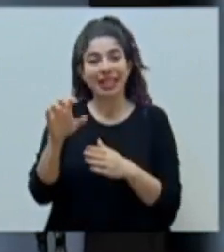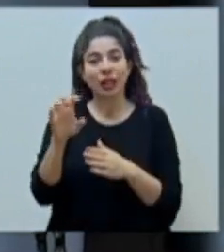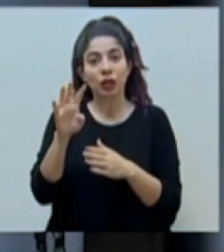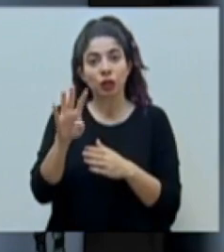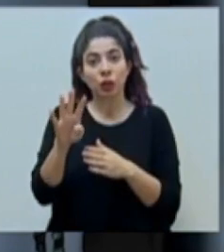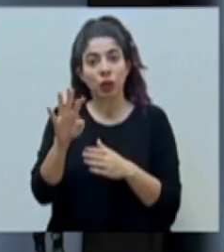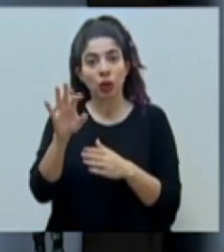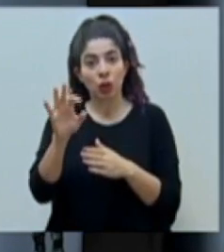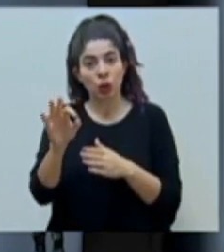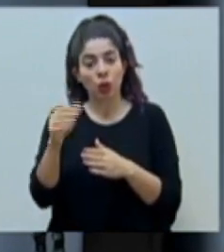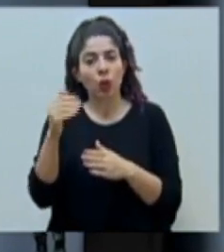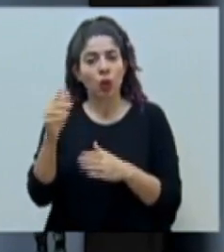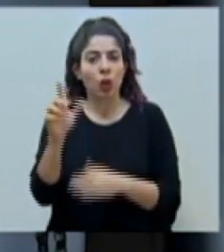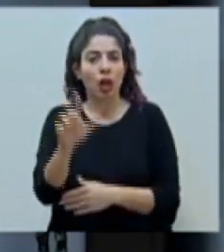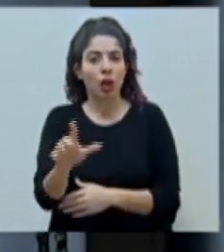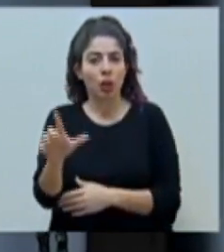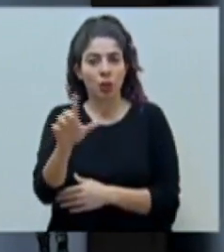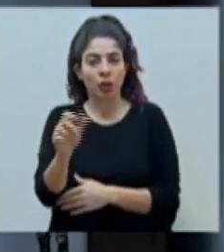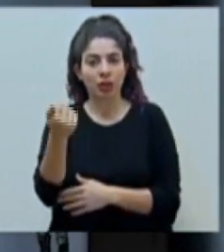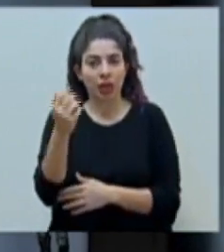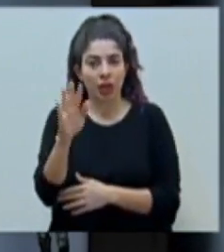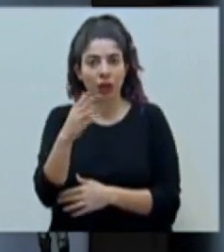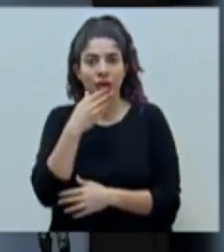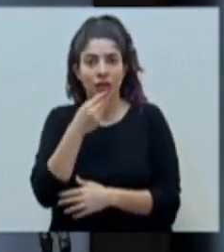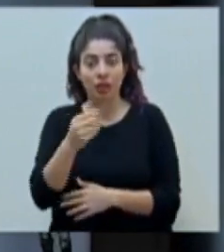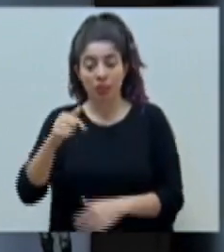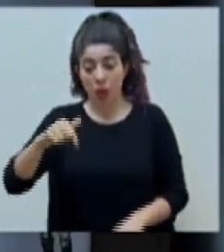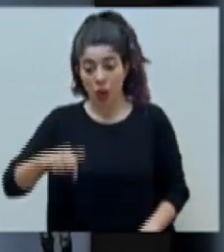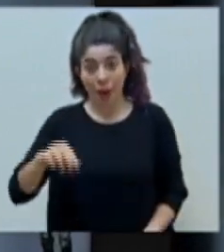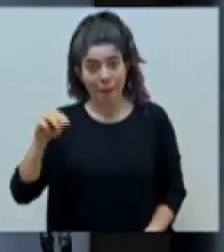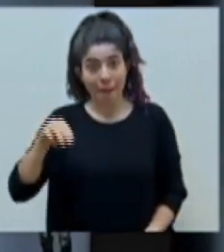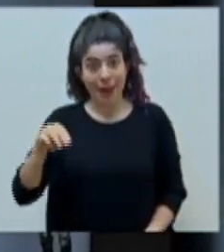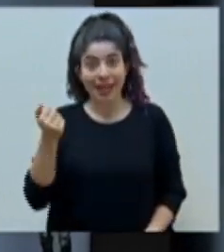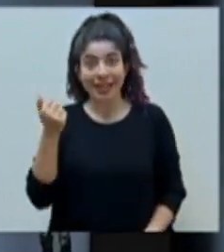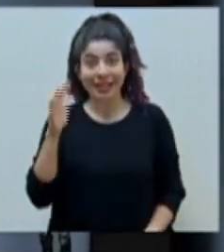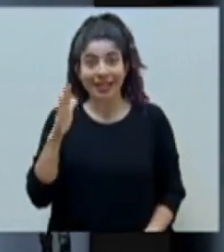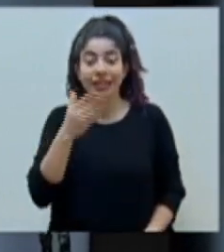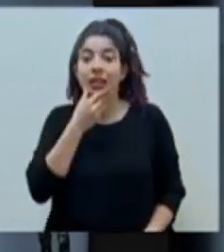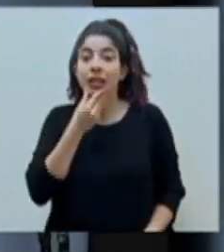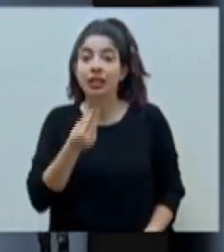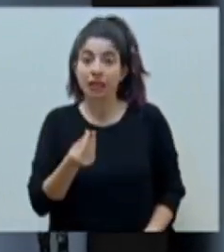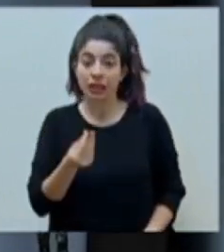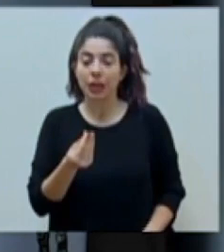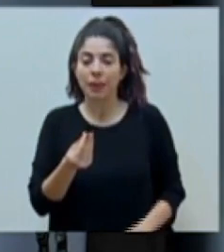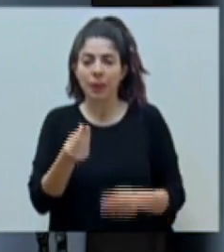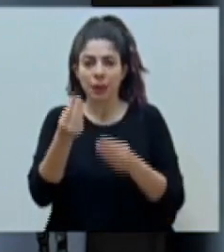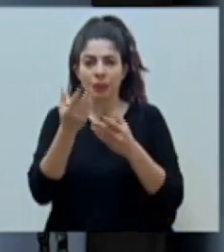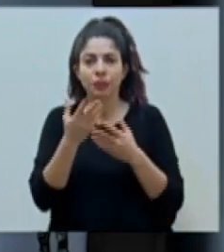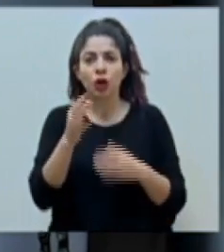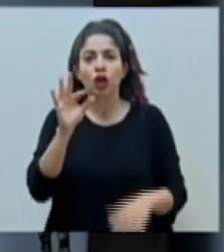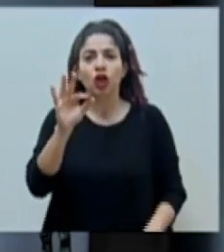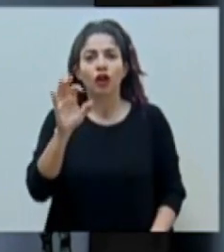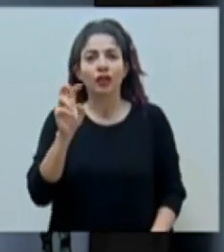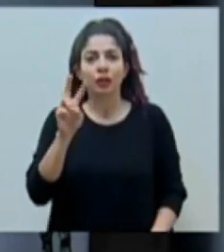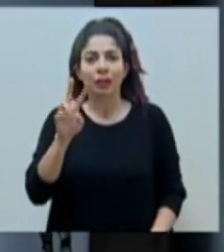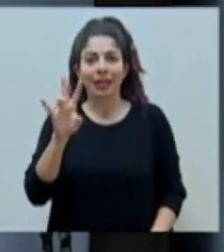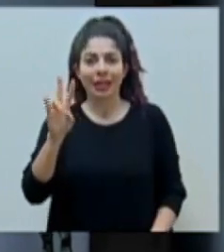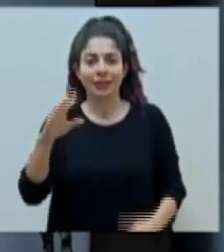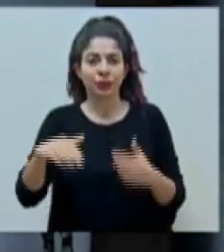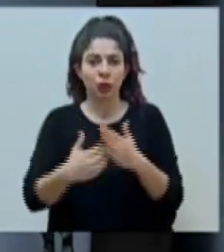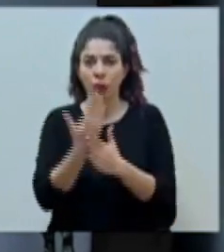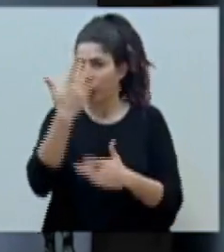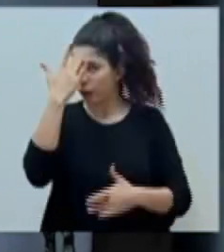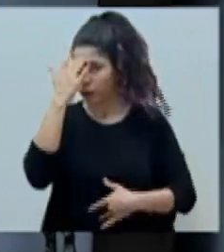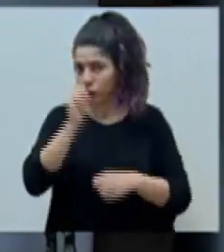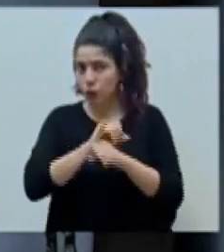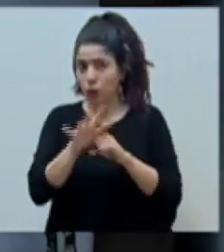549 casos el lunes 14 de diciembre y hoy martes 15 de diciembre se registraron 927 casos